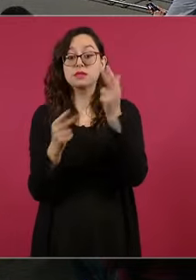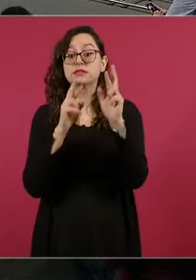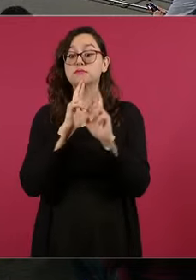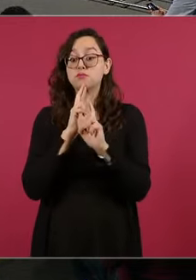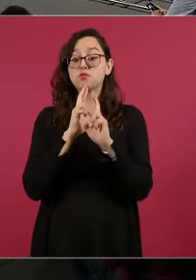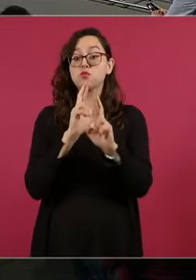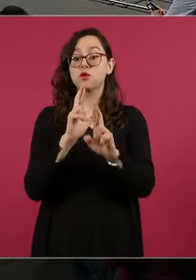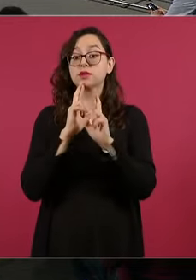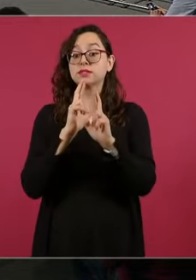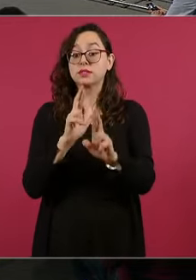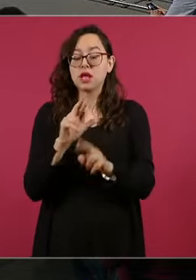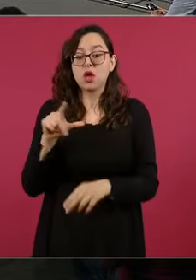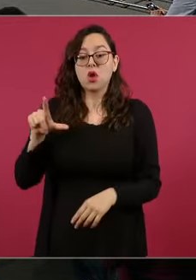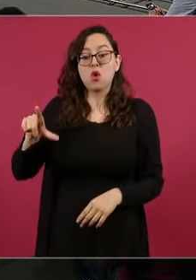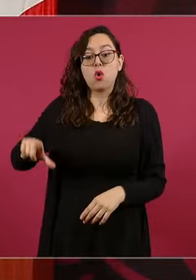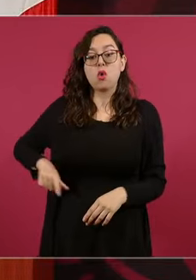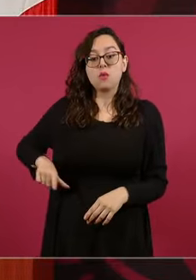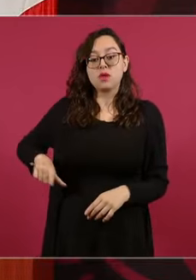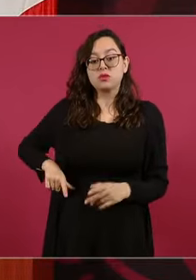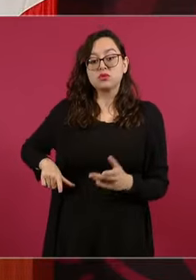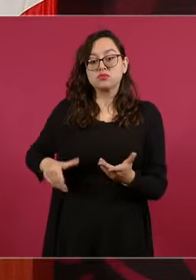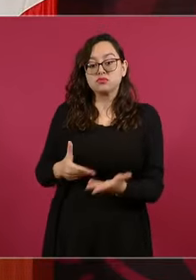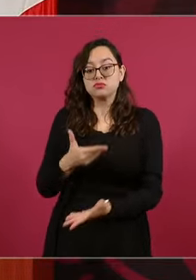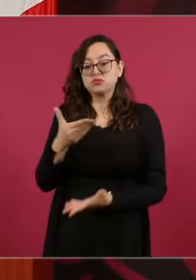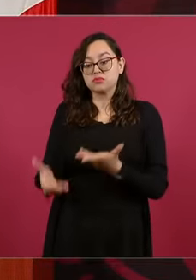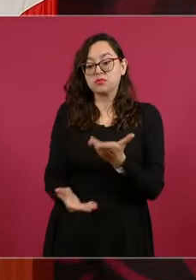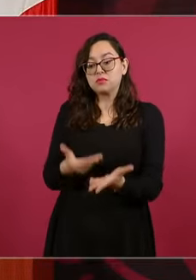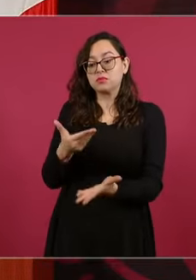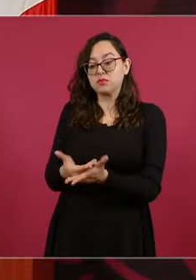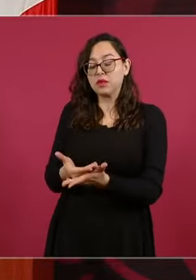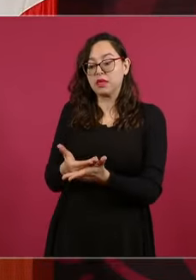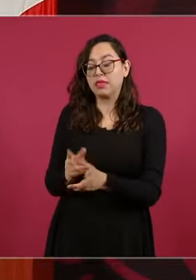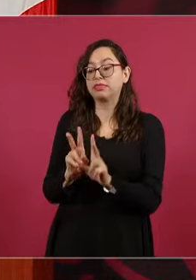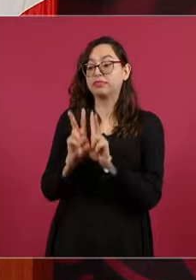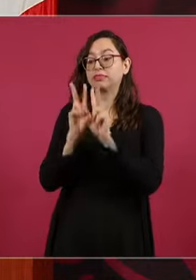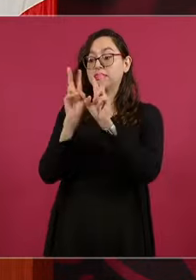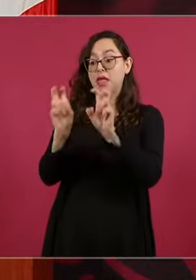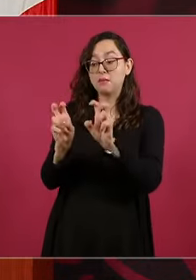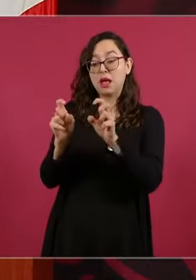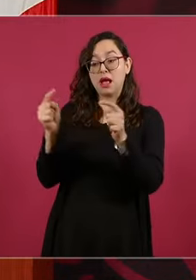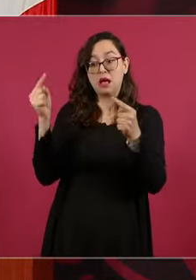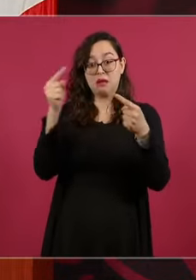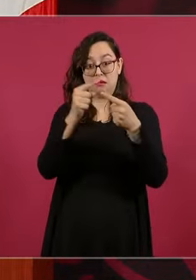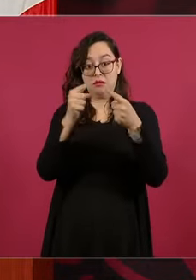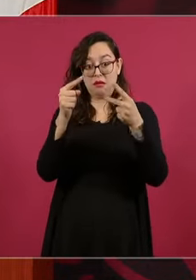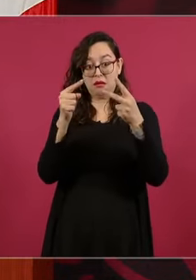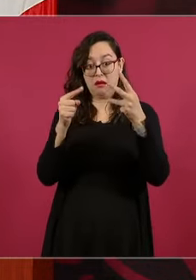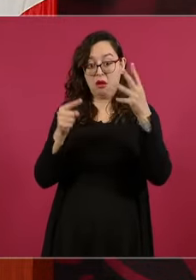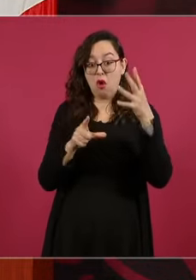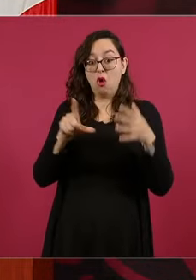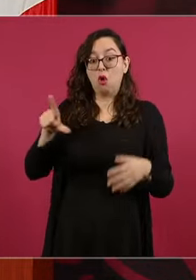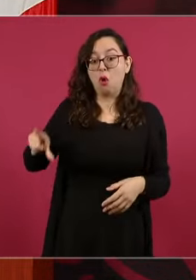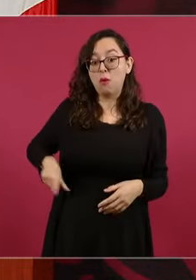los funcionarios públicos deberán abstenerse de difundir logros de gobierno. Eso no lo hemos hecho,